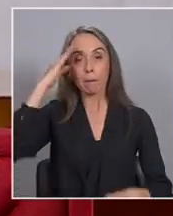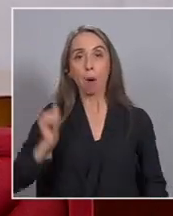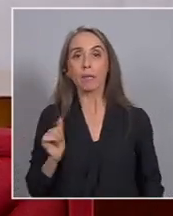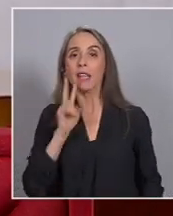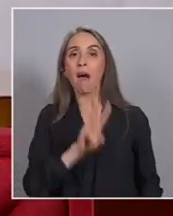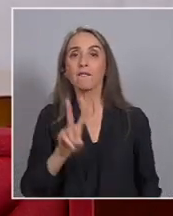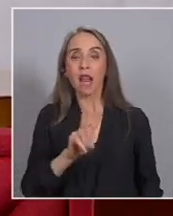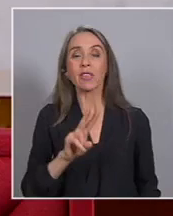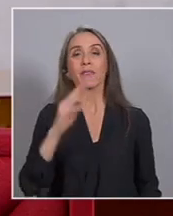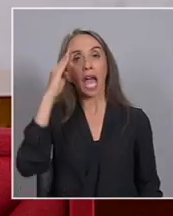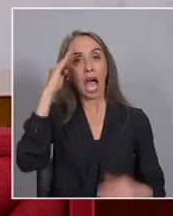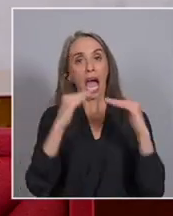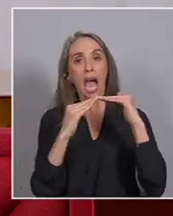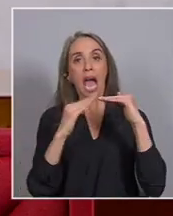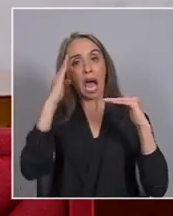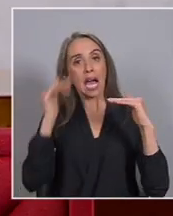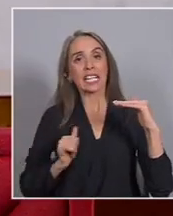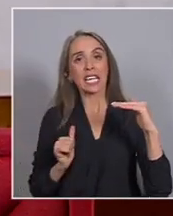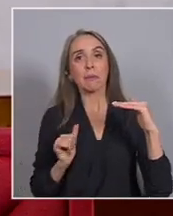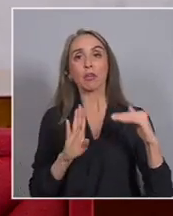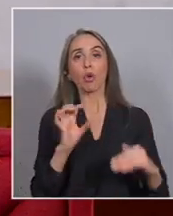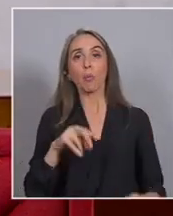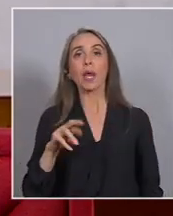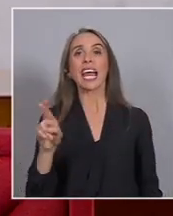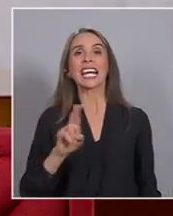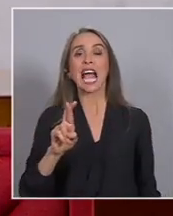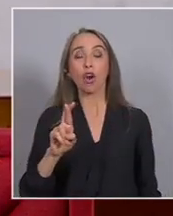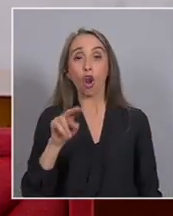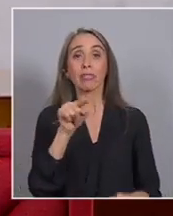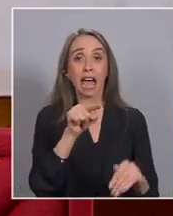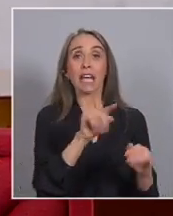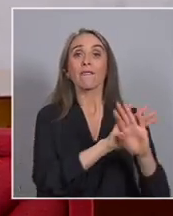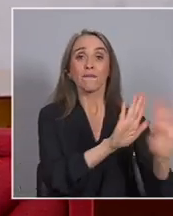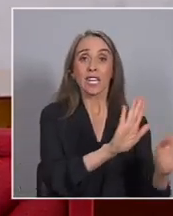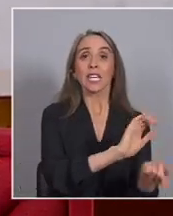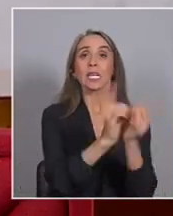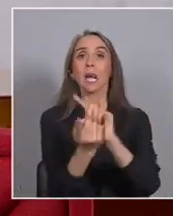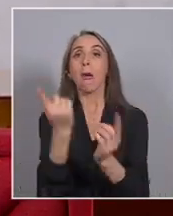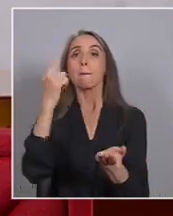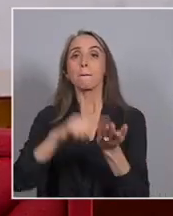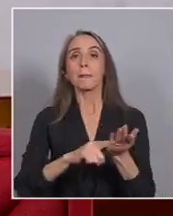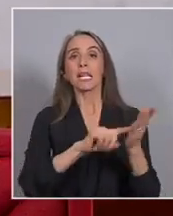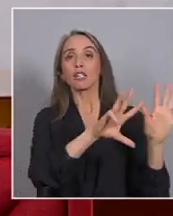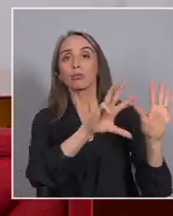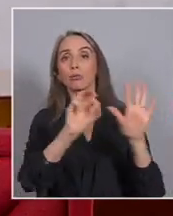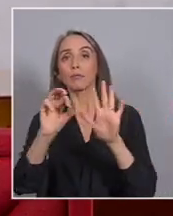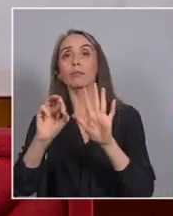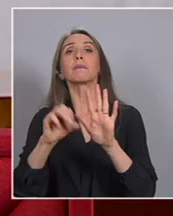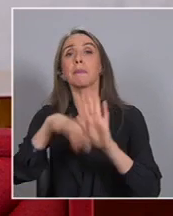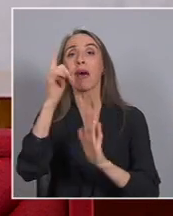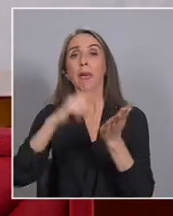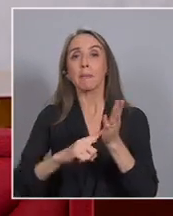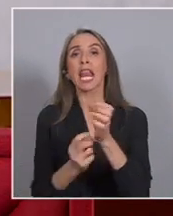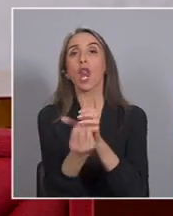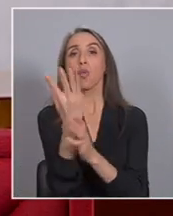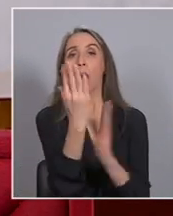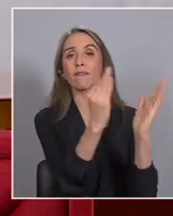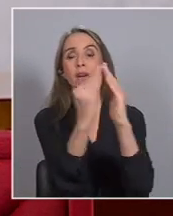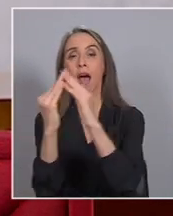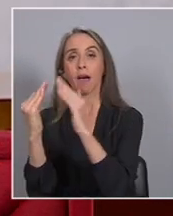o el Regimiento Buina en Recoleta, en donde vamos a construir más de 1.000 nuevas viviendas.